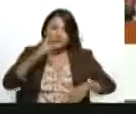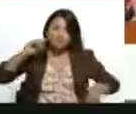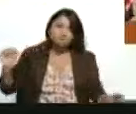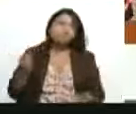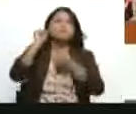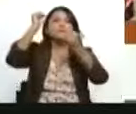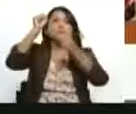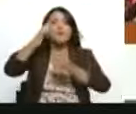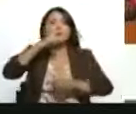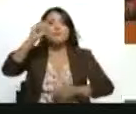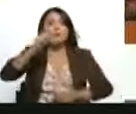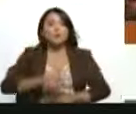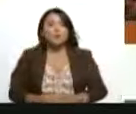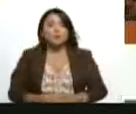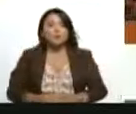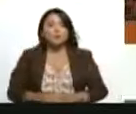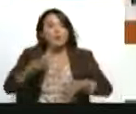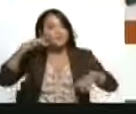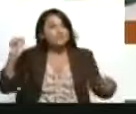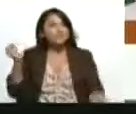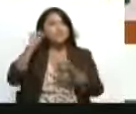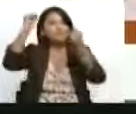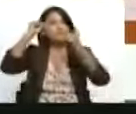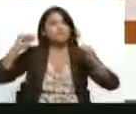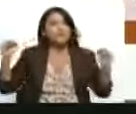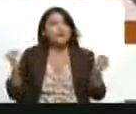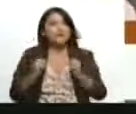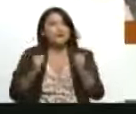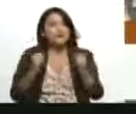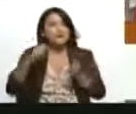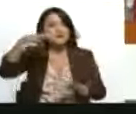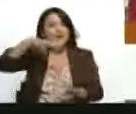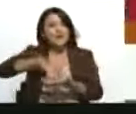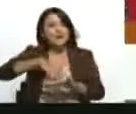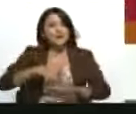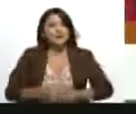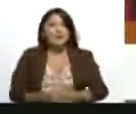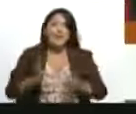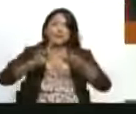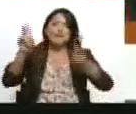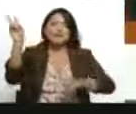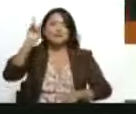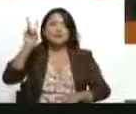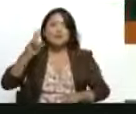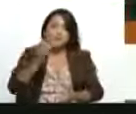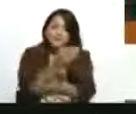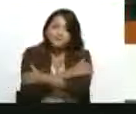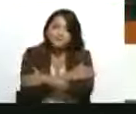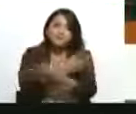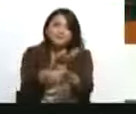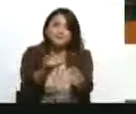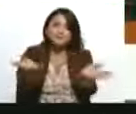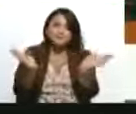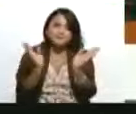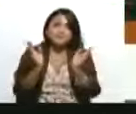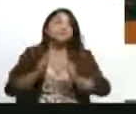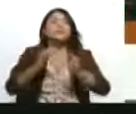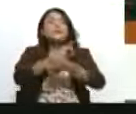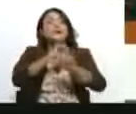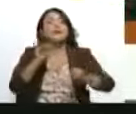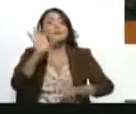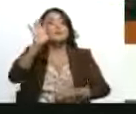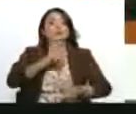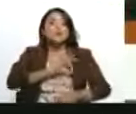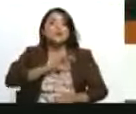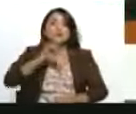Maduro! ¡Que viva Mérida! ¡Que viva la paz nacional! Un abrazo, hermanos y hermanas. ¡Independencia